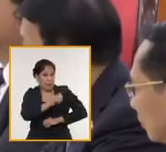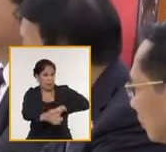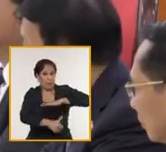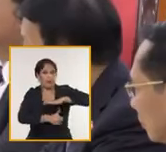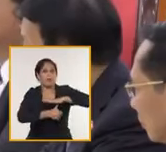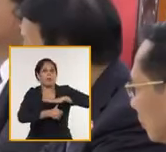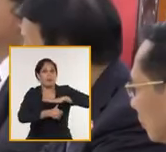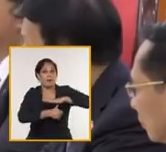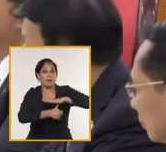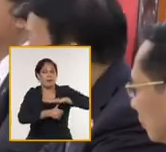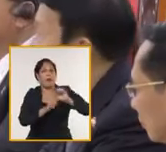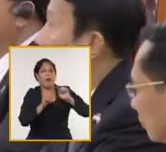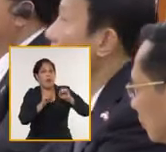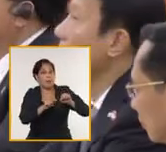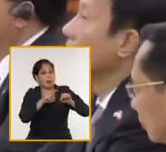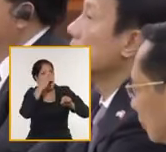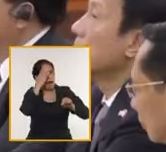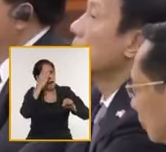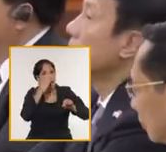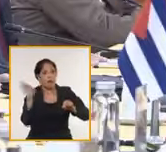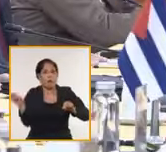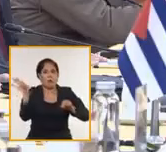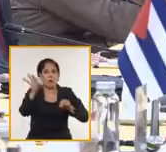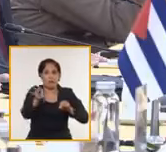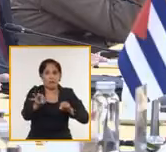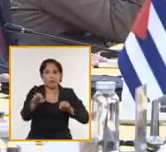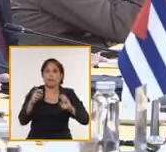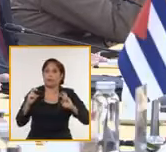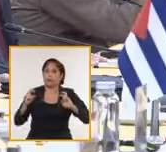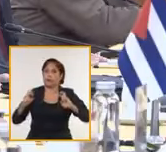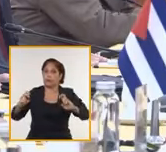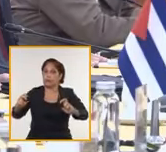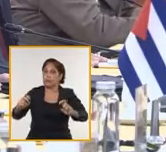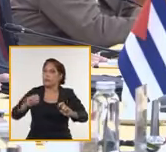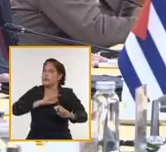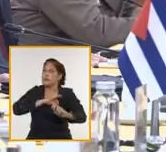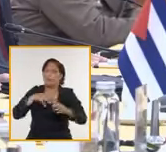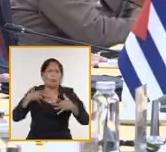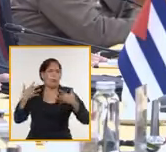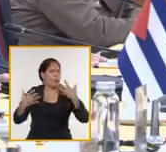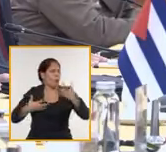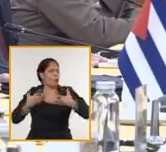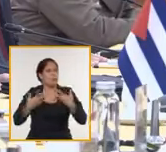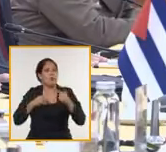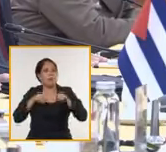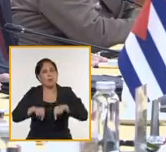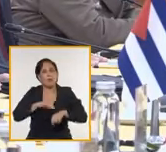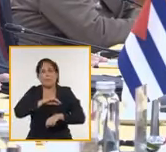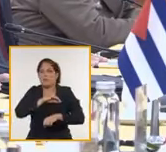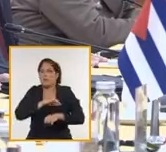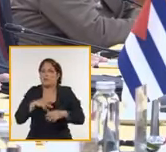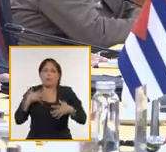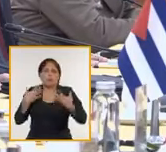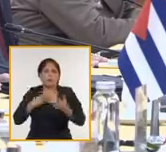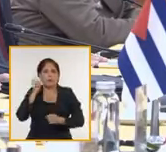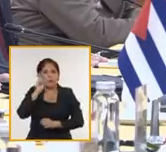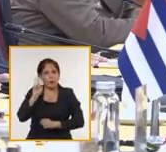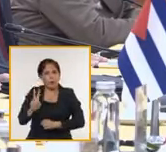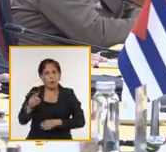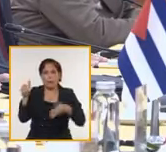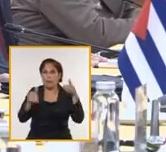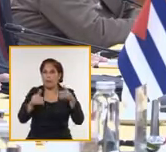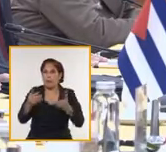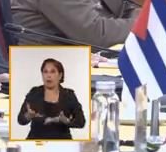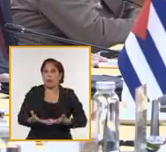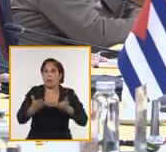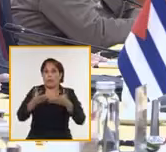de la República agradeció a To Lan por la bienvenida y manifestó su satisfacción por estar en Vietnam para asistir a las conmemoraciones por